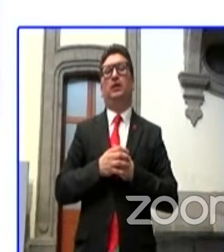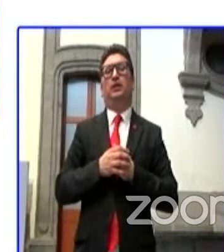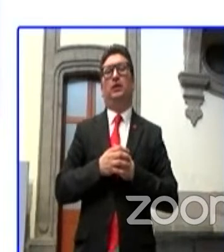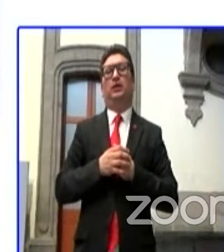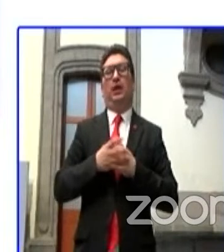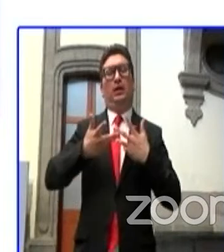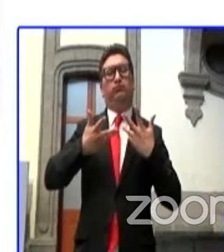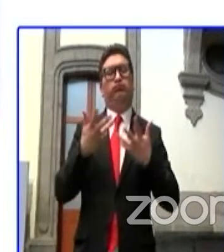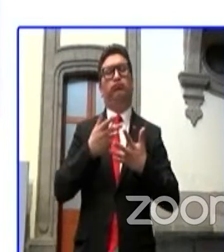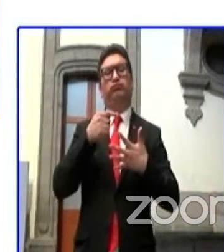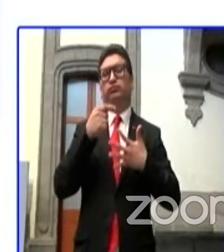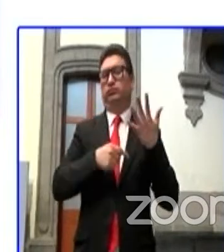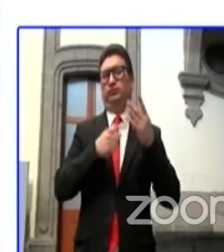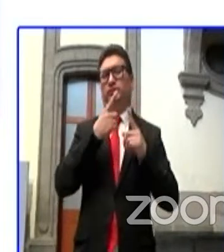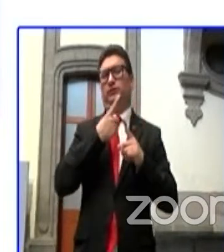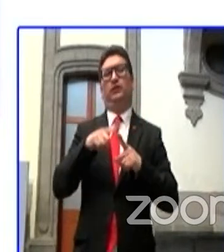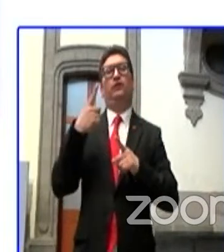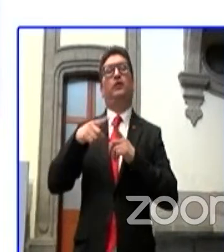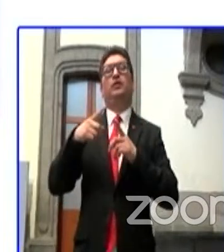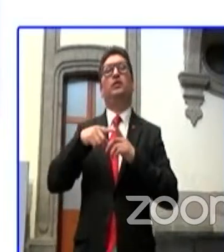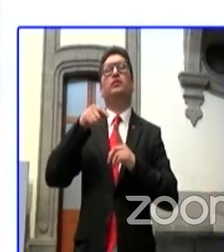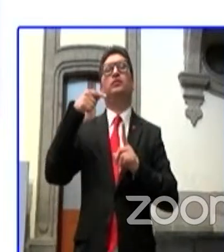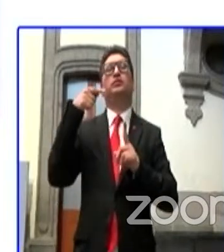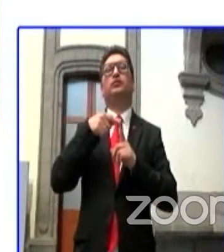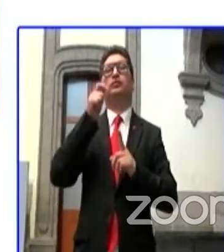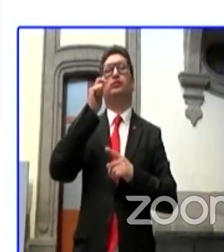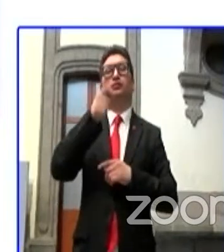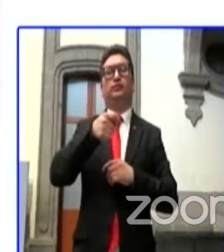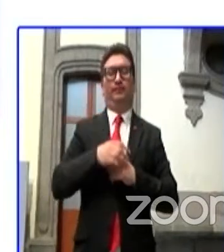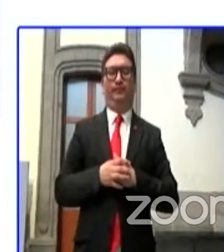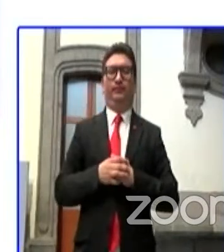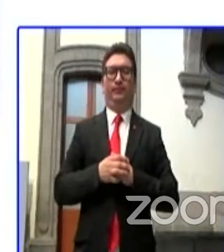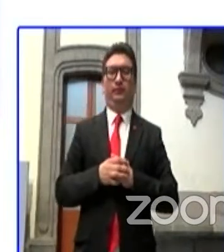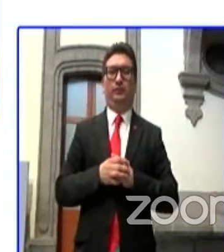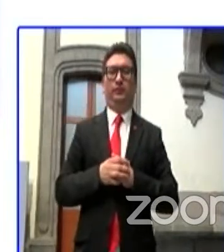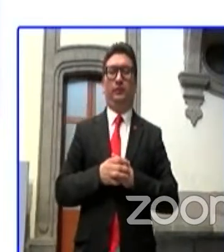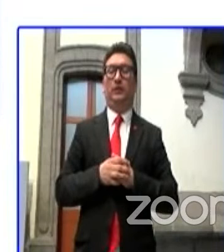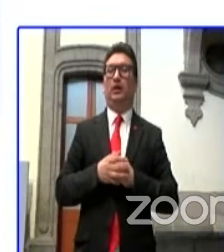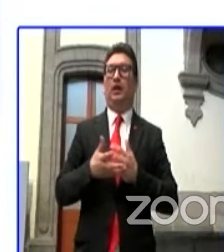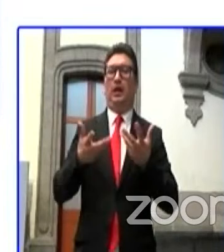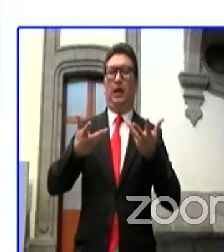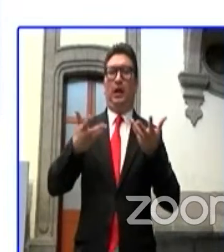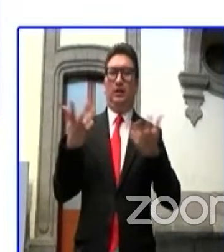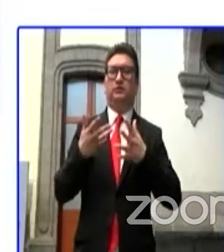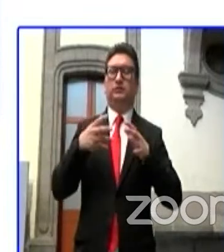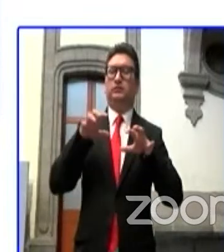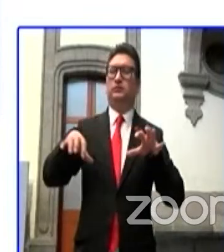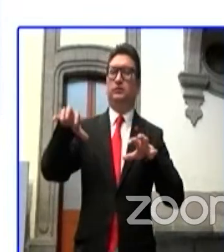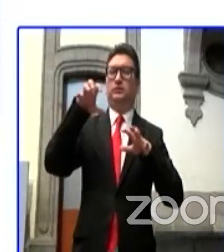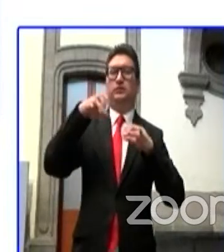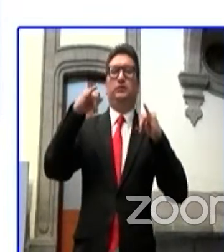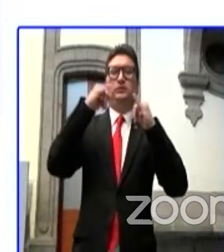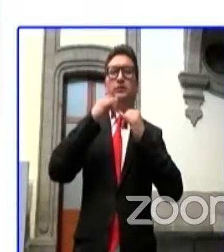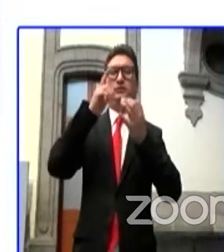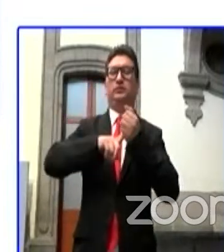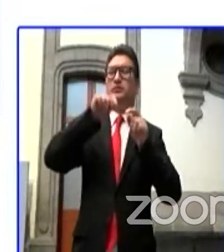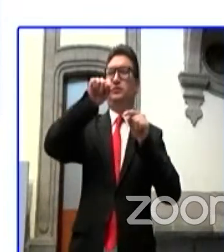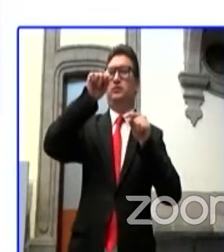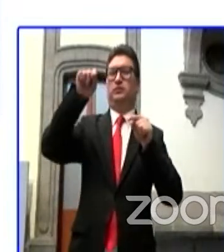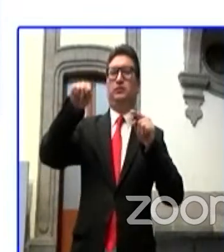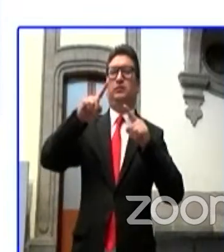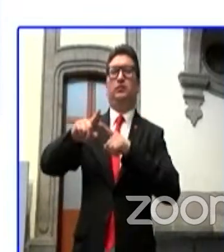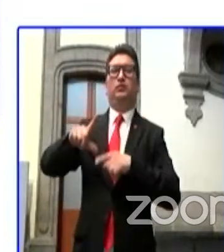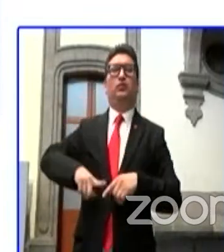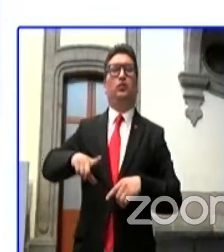ejercicios que tienen que ver con sumar varios actores de las propias instituciones hermanas de